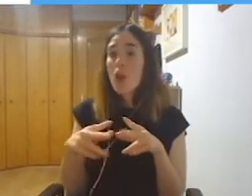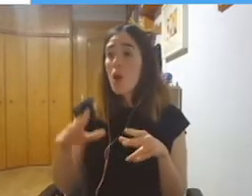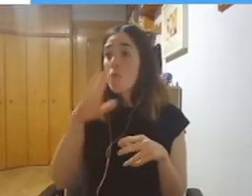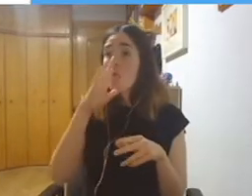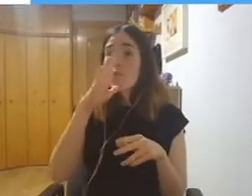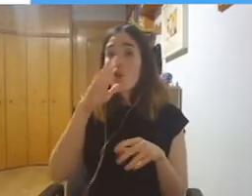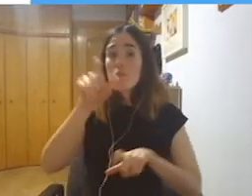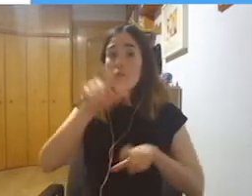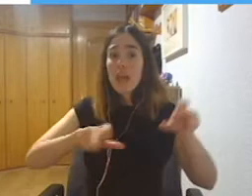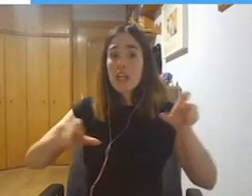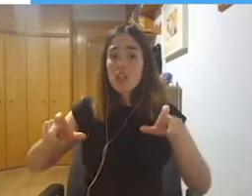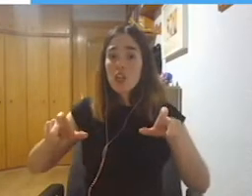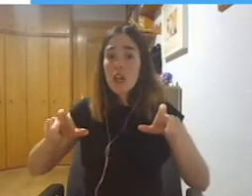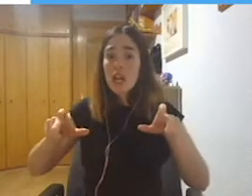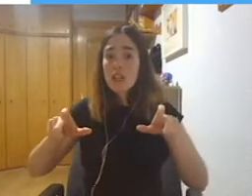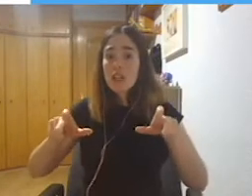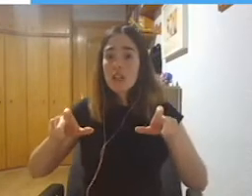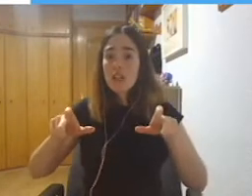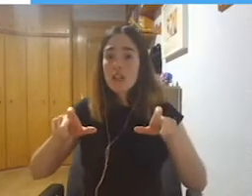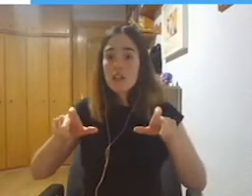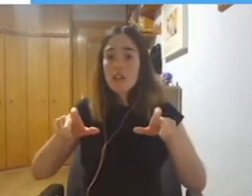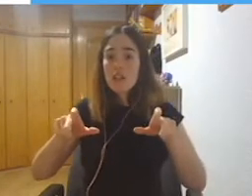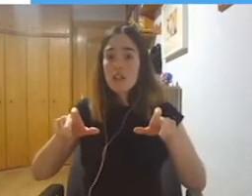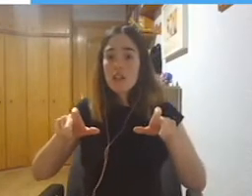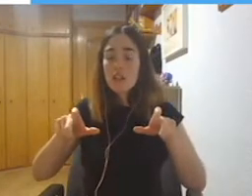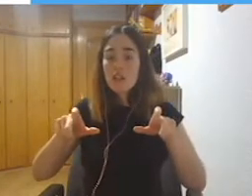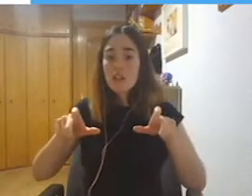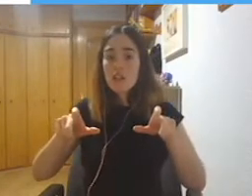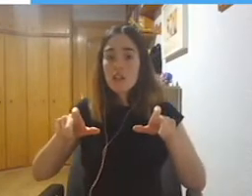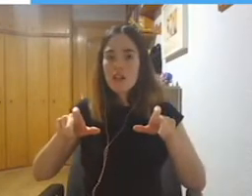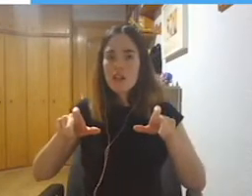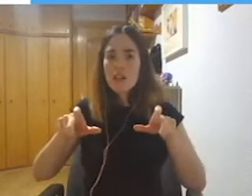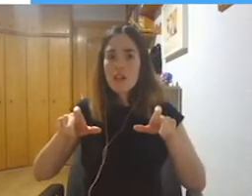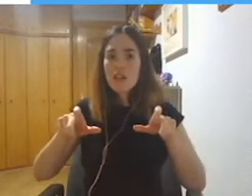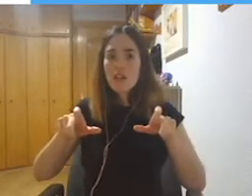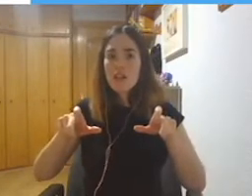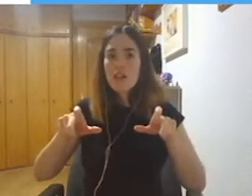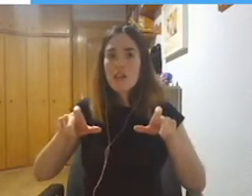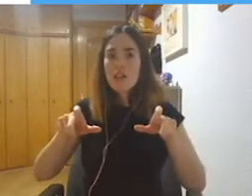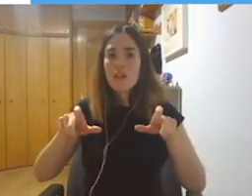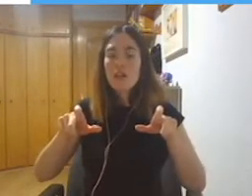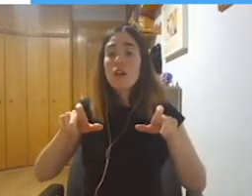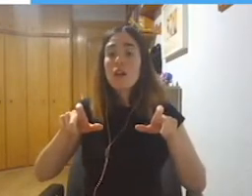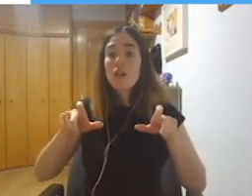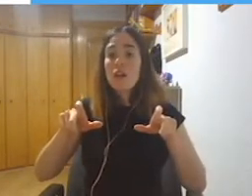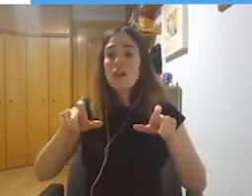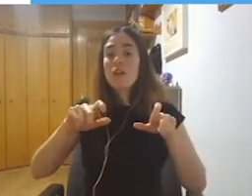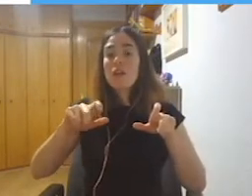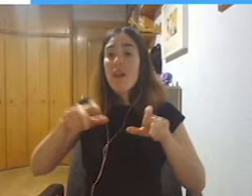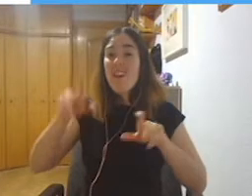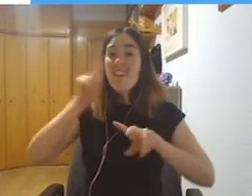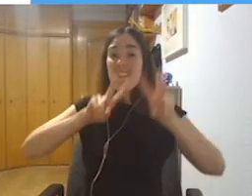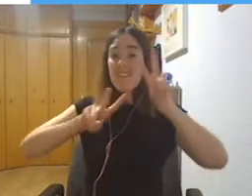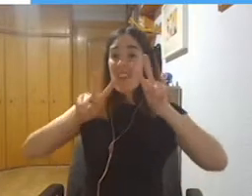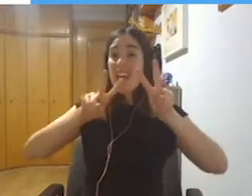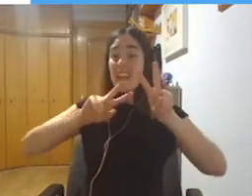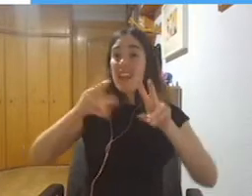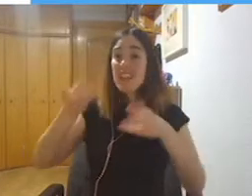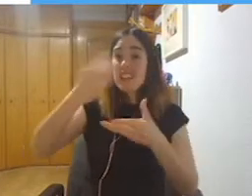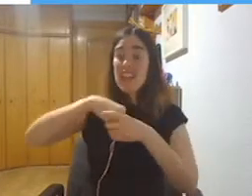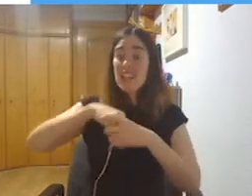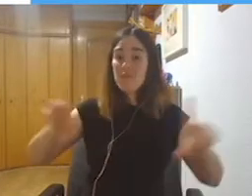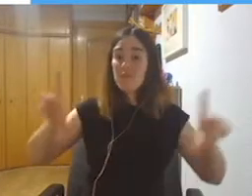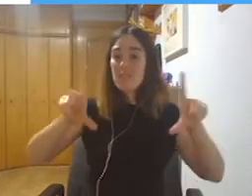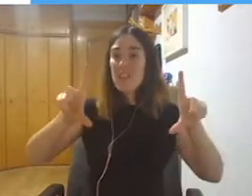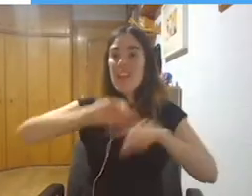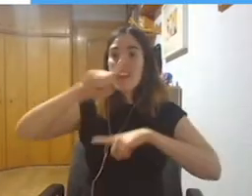lo que la gente ve en televisión muchas veces se reproduce en la vida real.